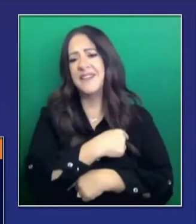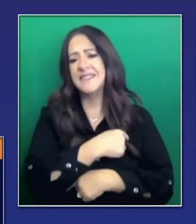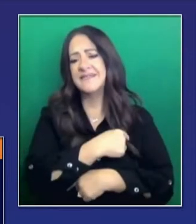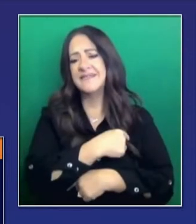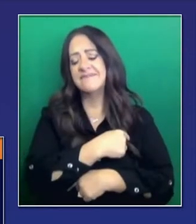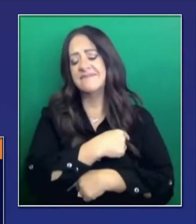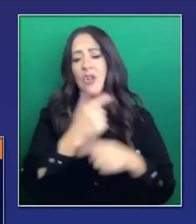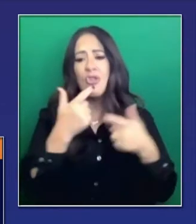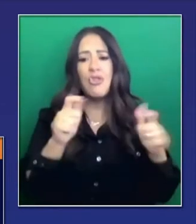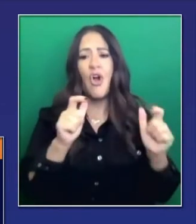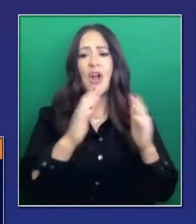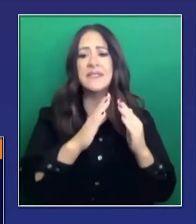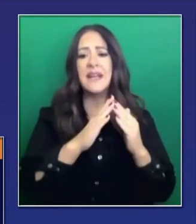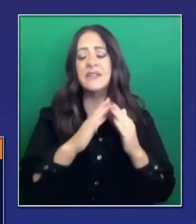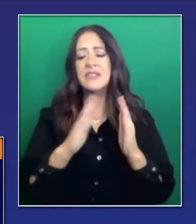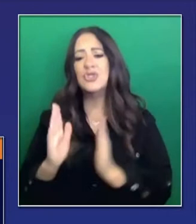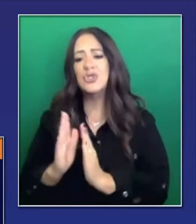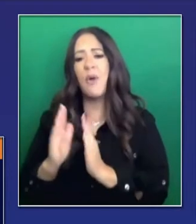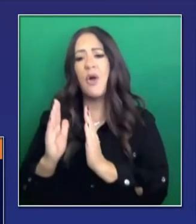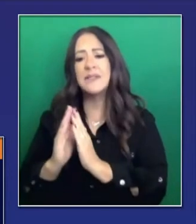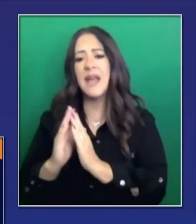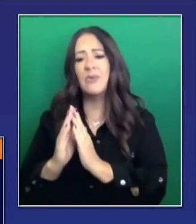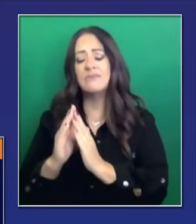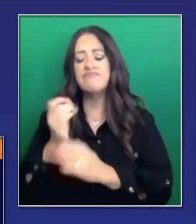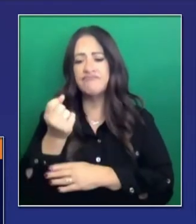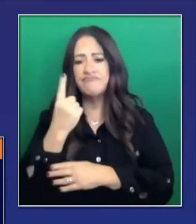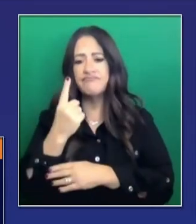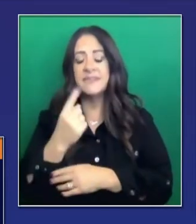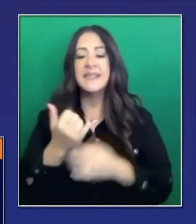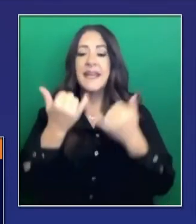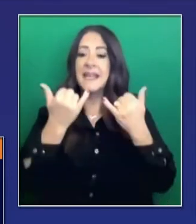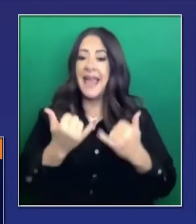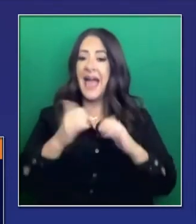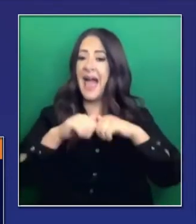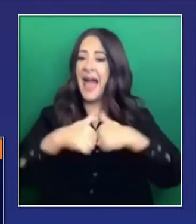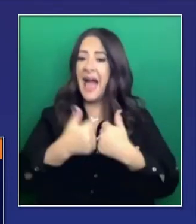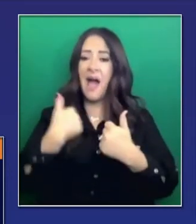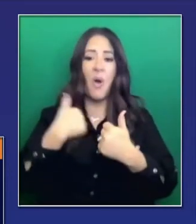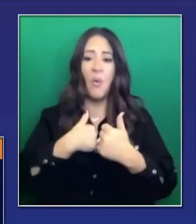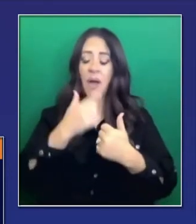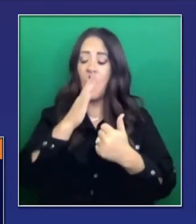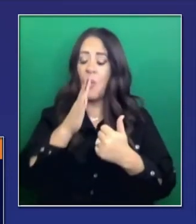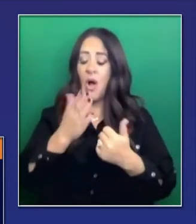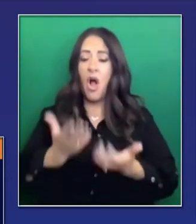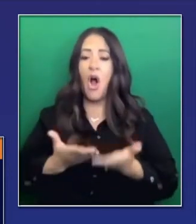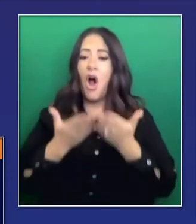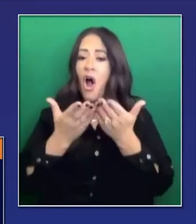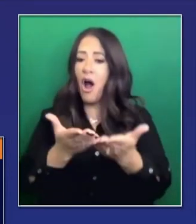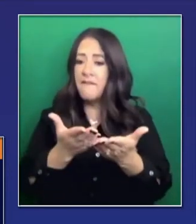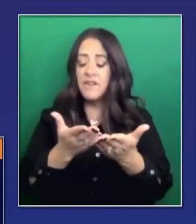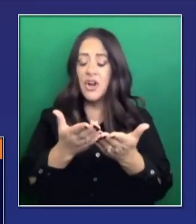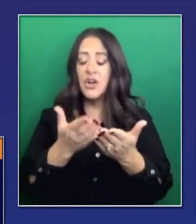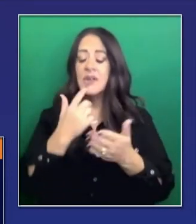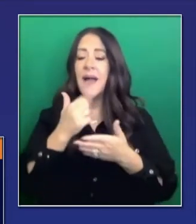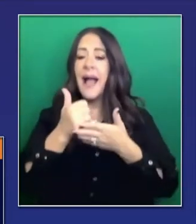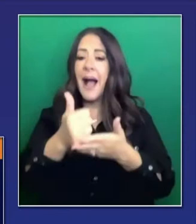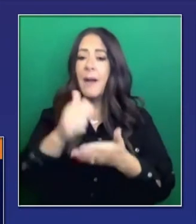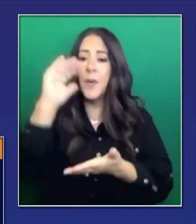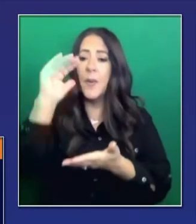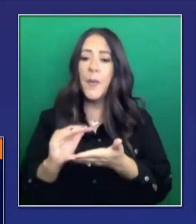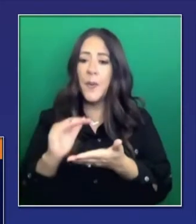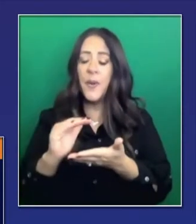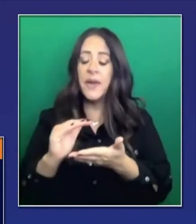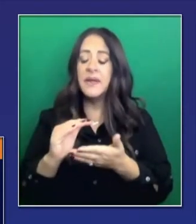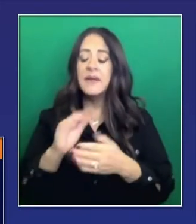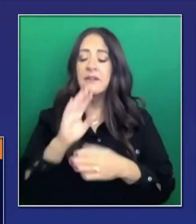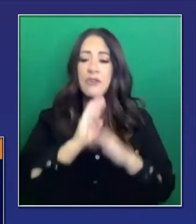lo ancho del estado. Entonces, lo que proponemos para abordar algunas de estas angustias y dar un poco más de